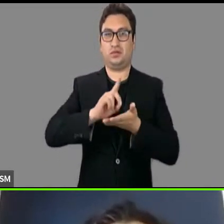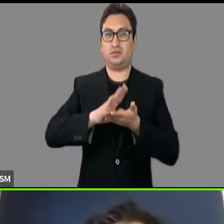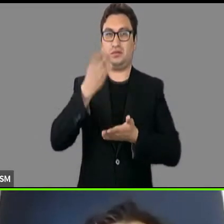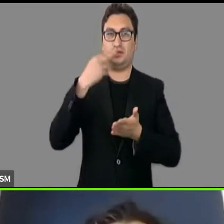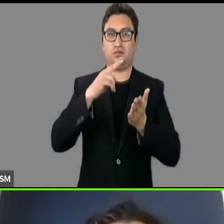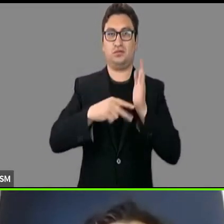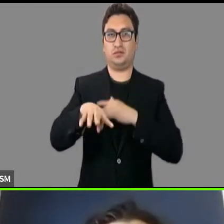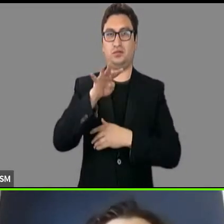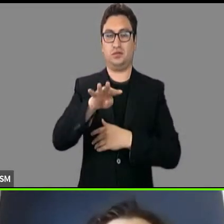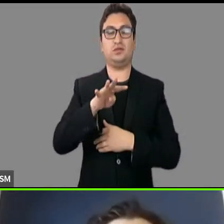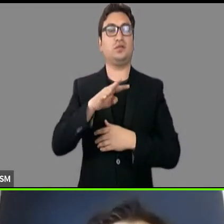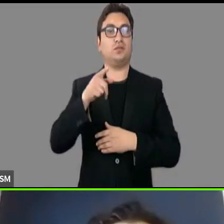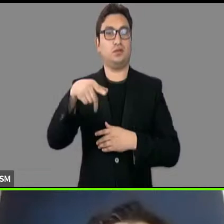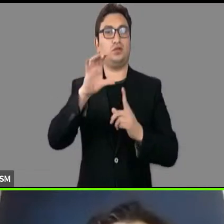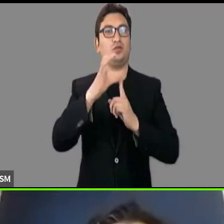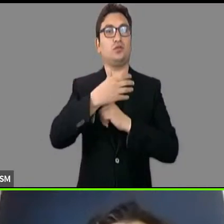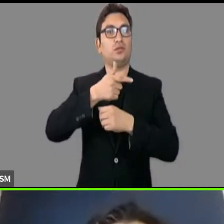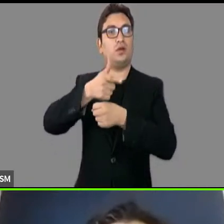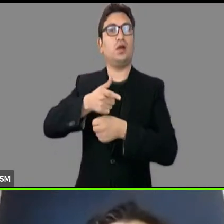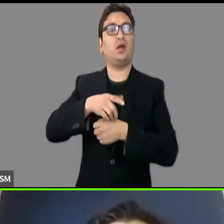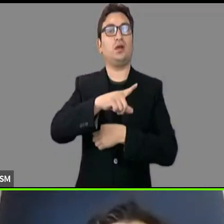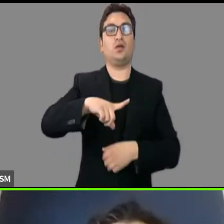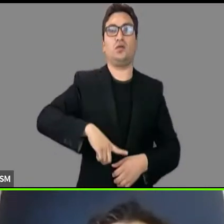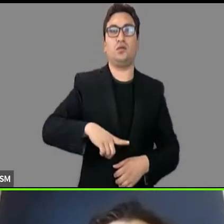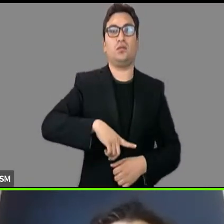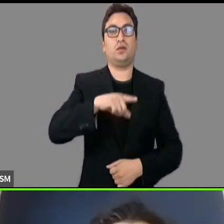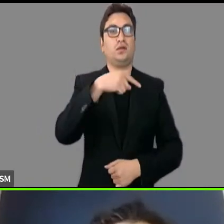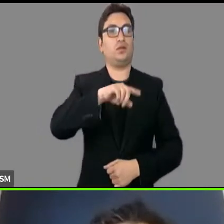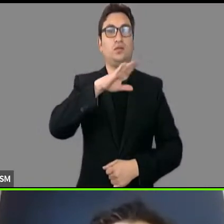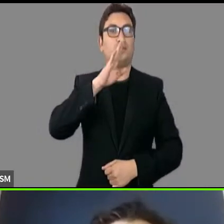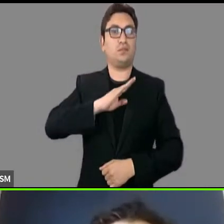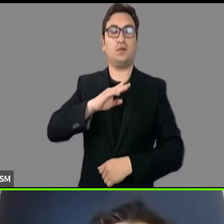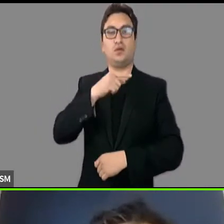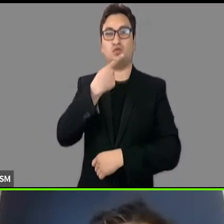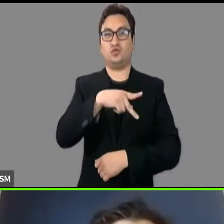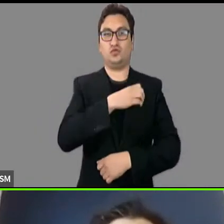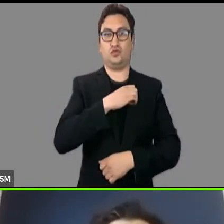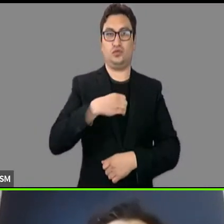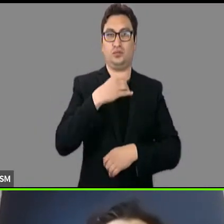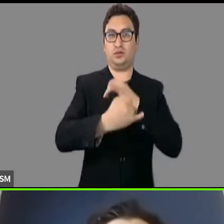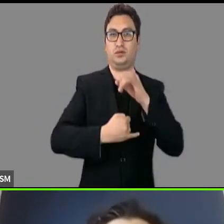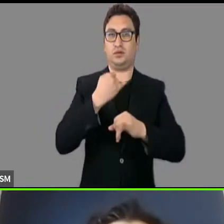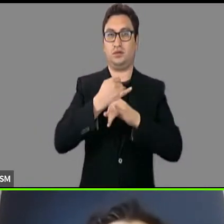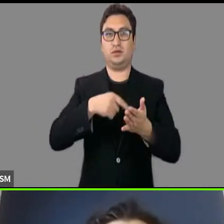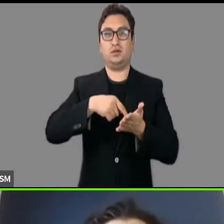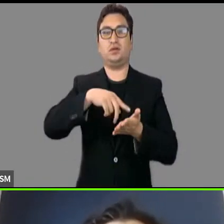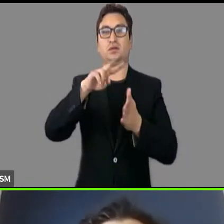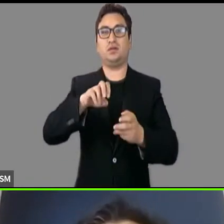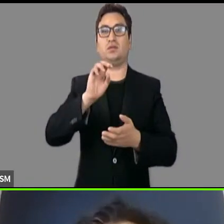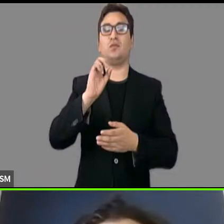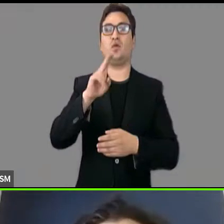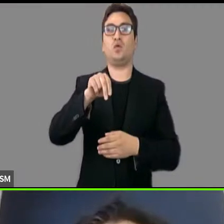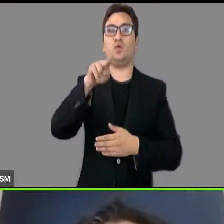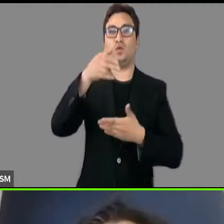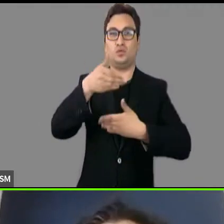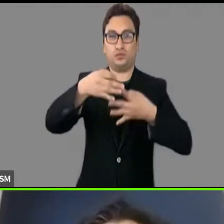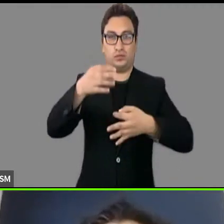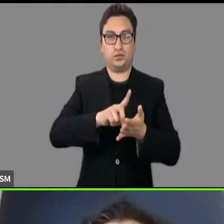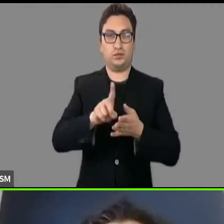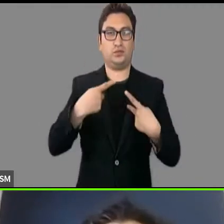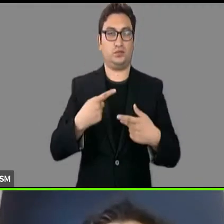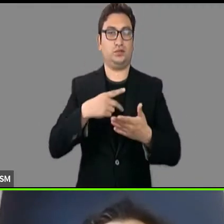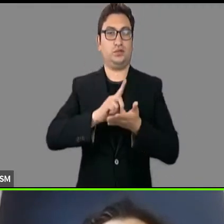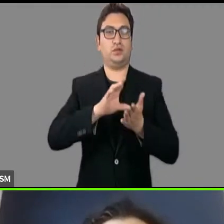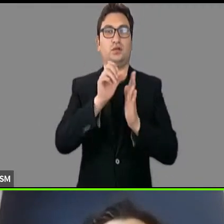encontró que el Estado mexicano había violado sus obligaciones internacionales con respecto a la Convención, particularmente con respecto al artículo 5, que habla de igualdad y